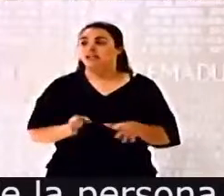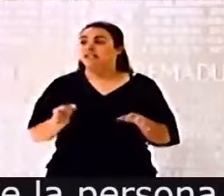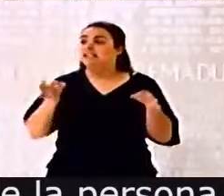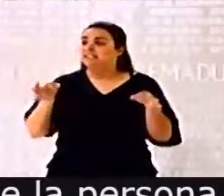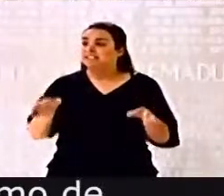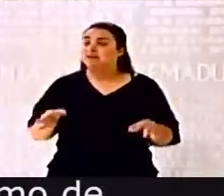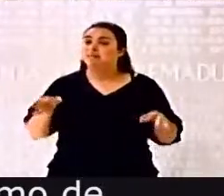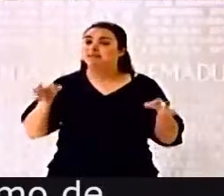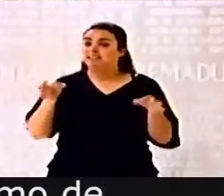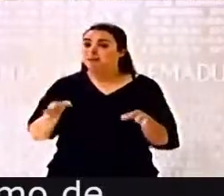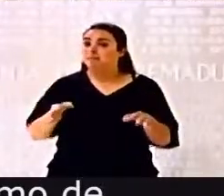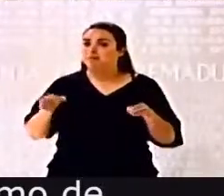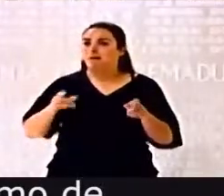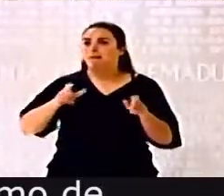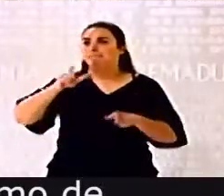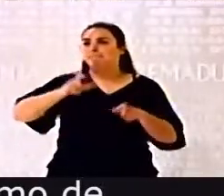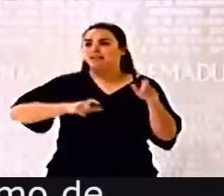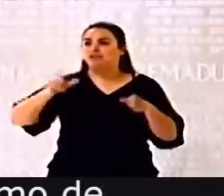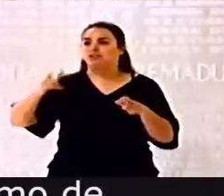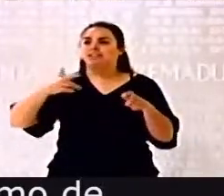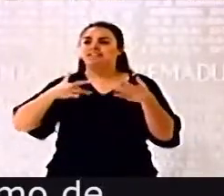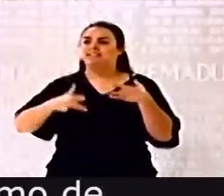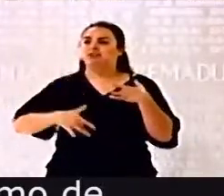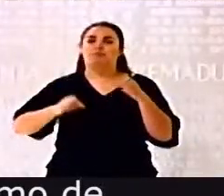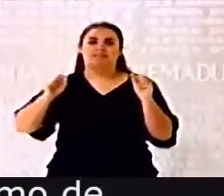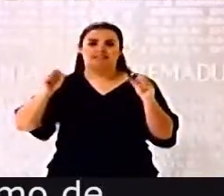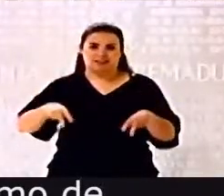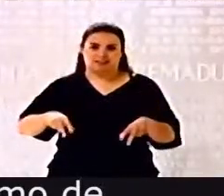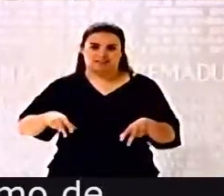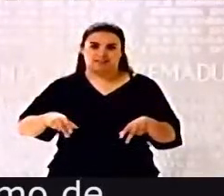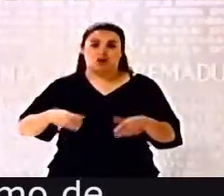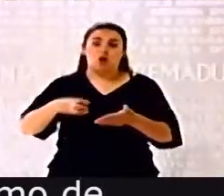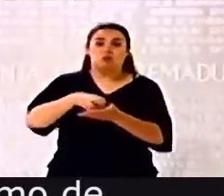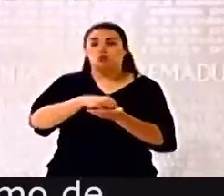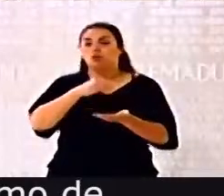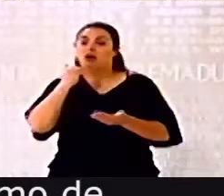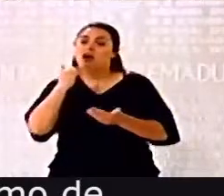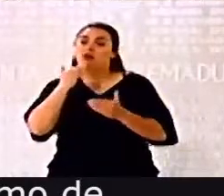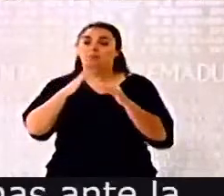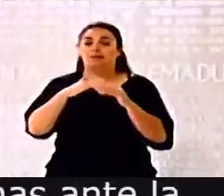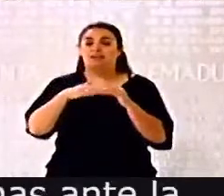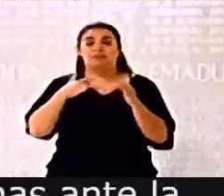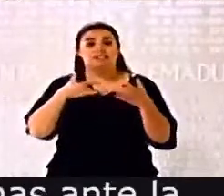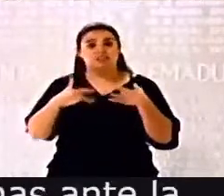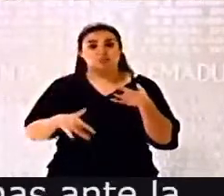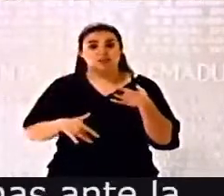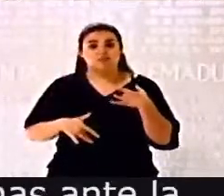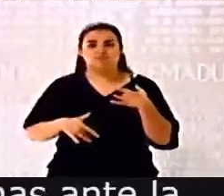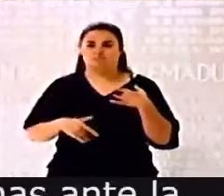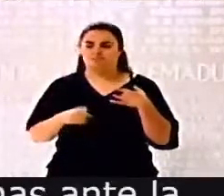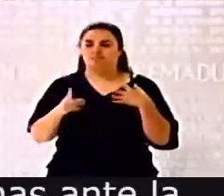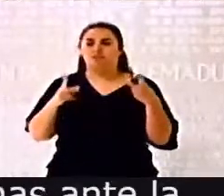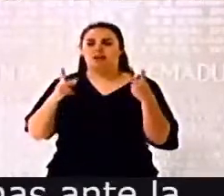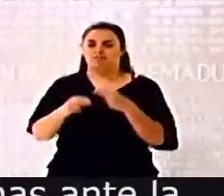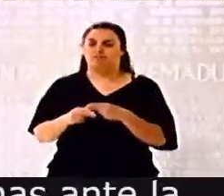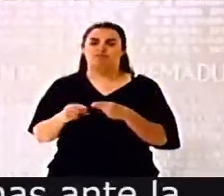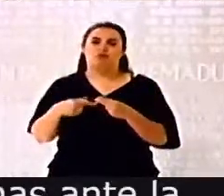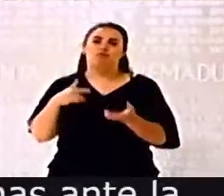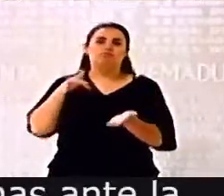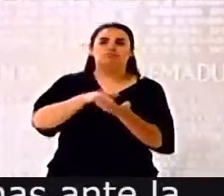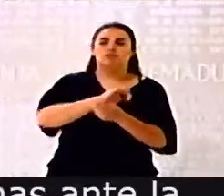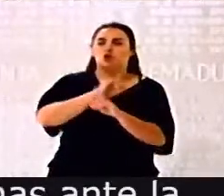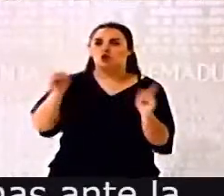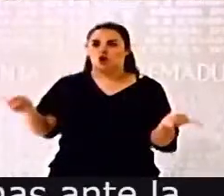Siempre asistirán personas sin síntomas y ante la más mínima duda de presentar síntomas, evitarán asistir a estas